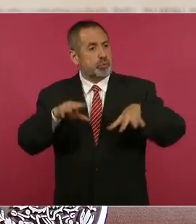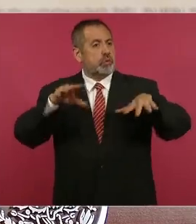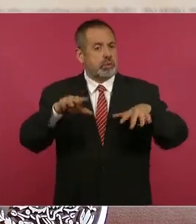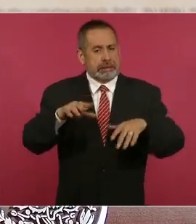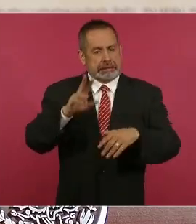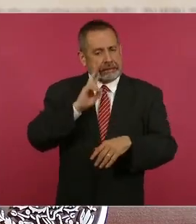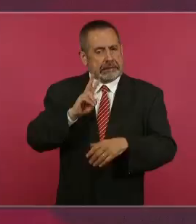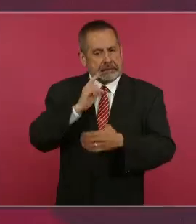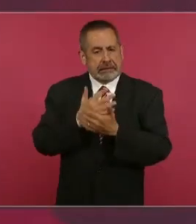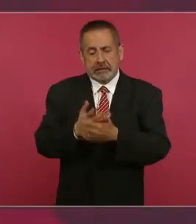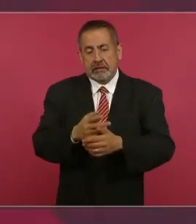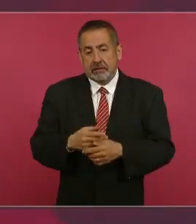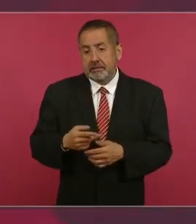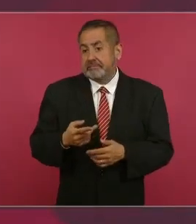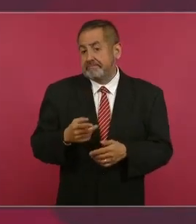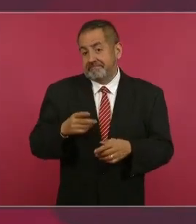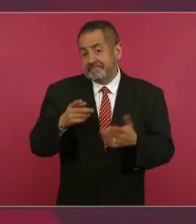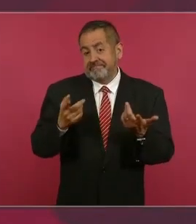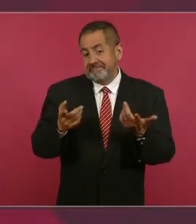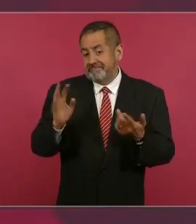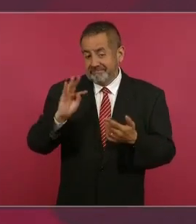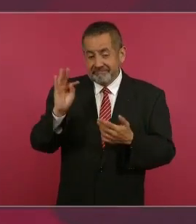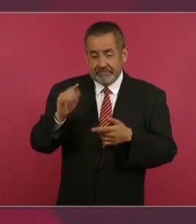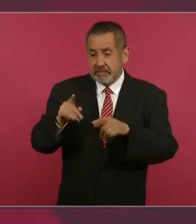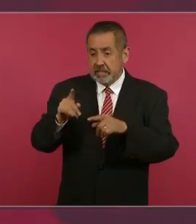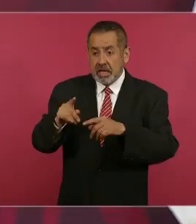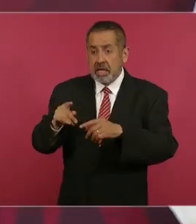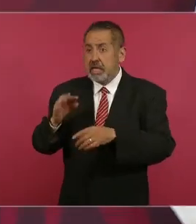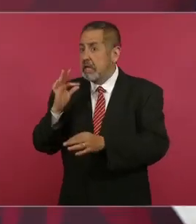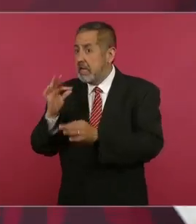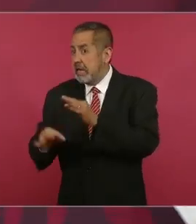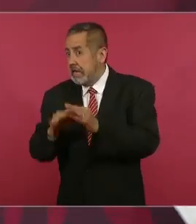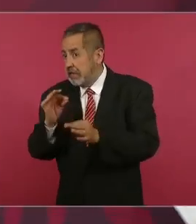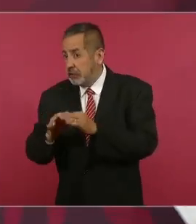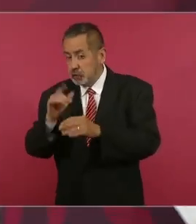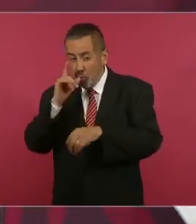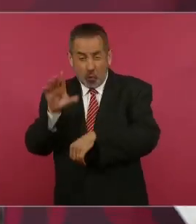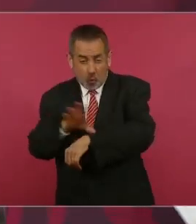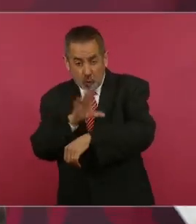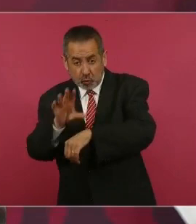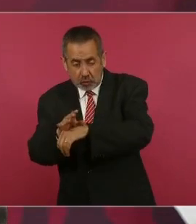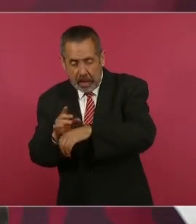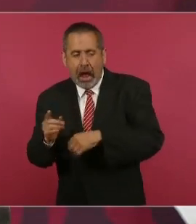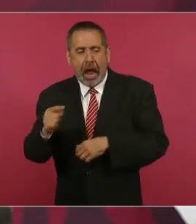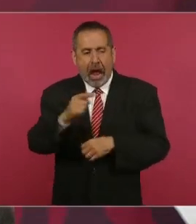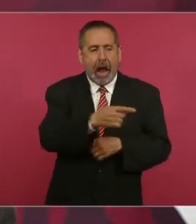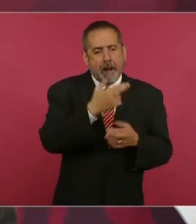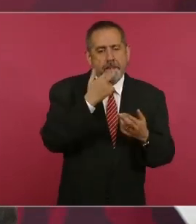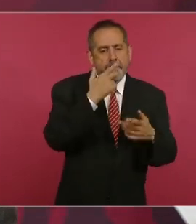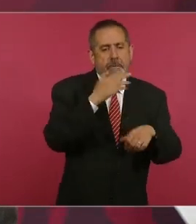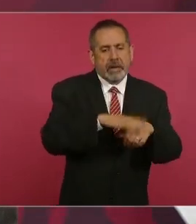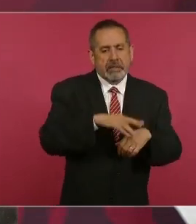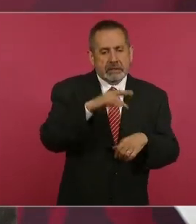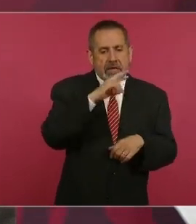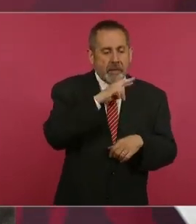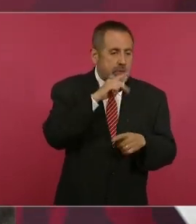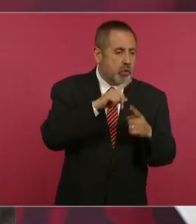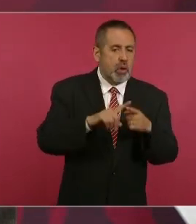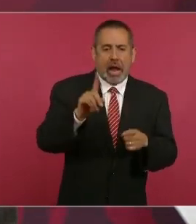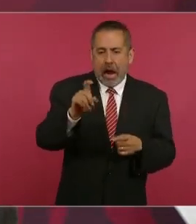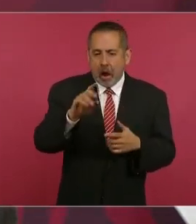eléctrico. De esto va a depender también el que se restablezca el servicio de